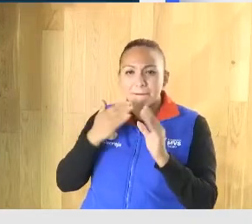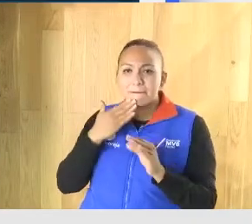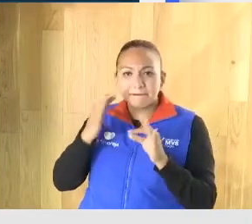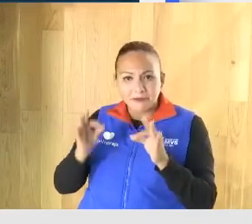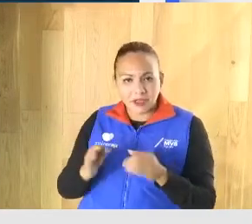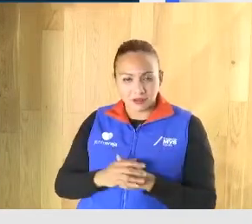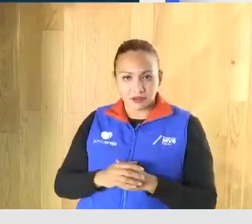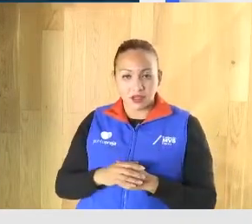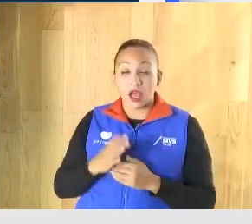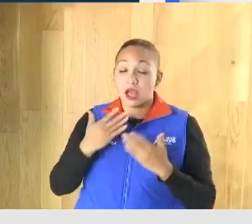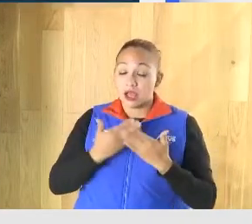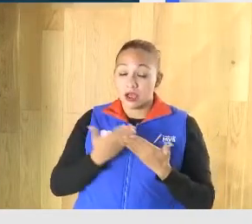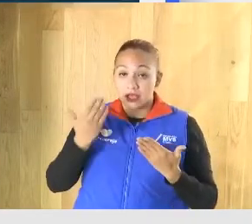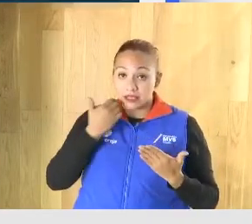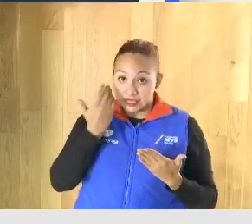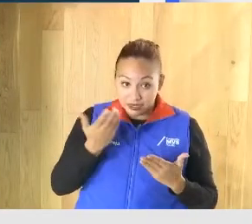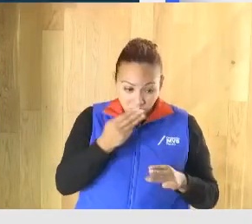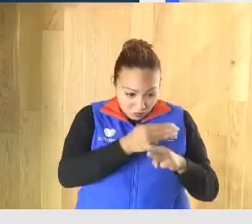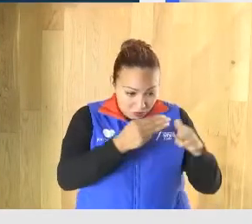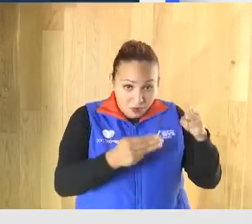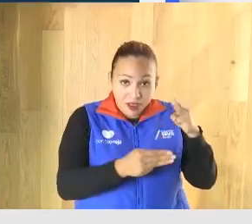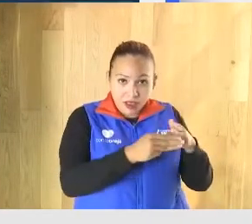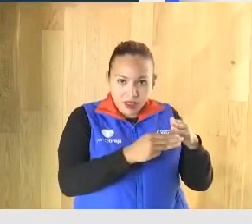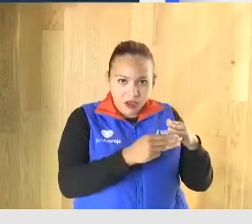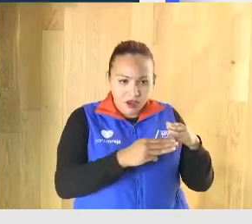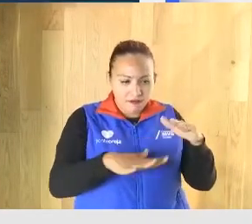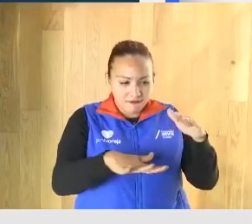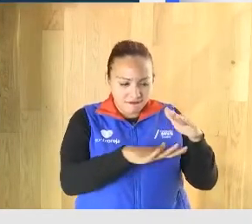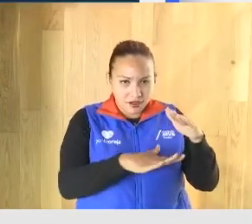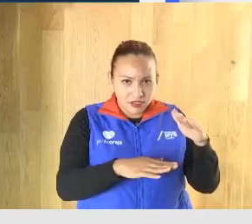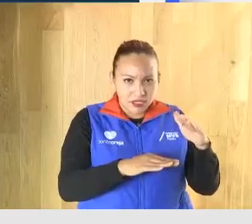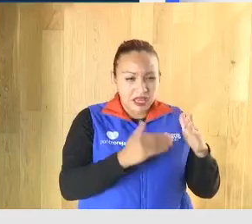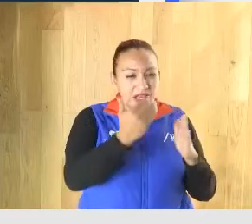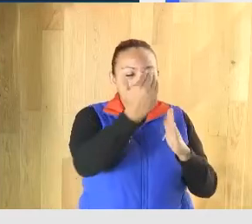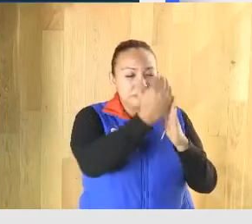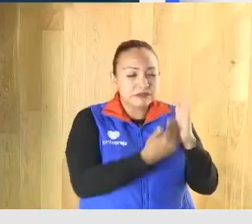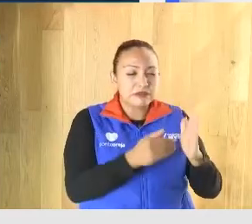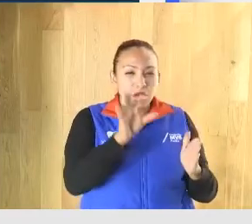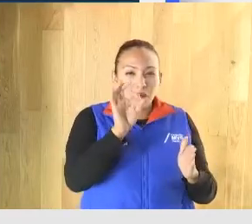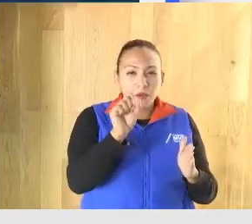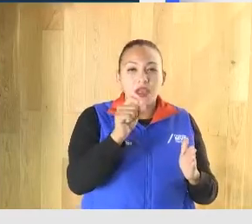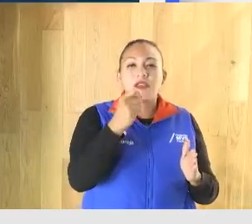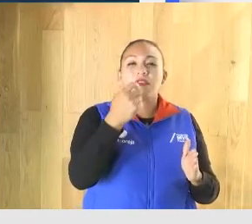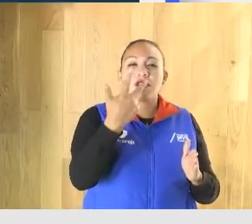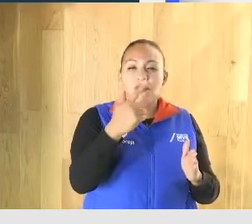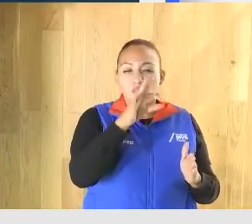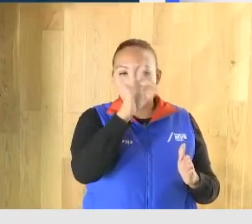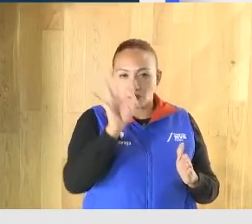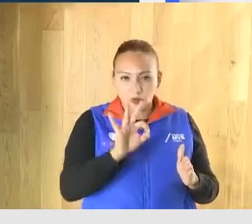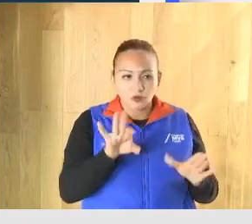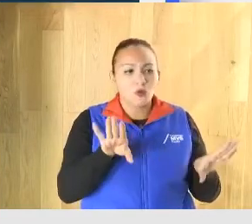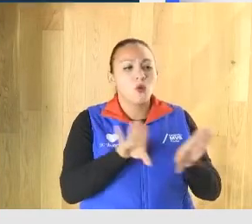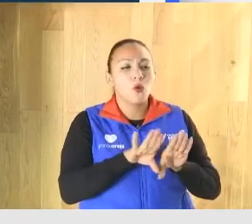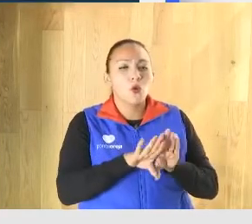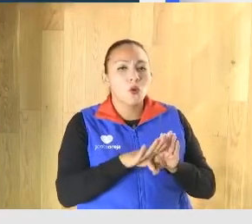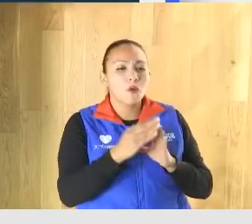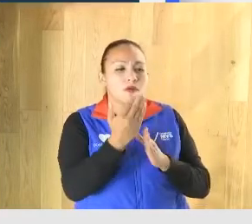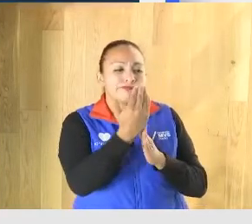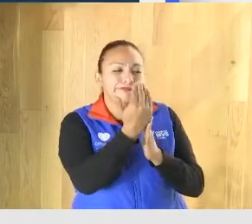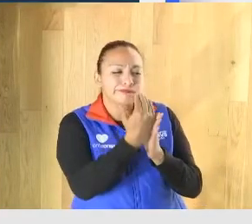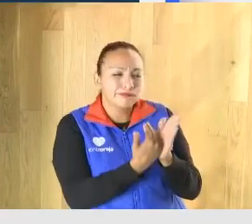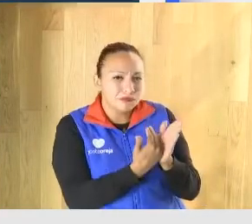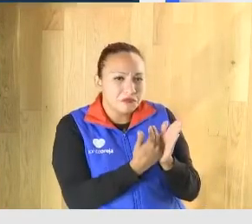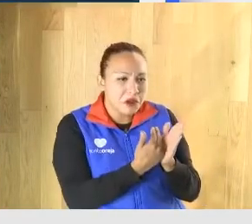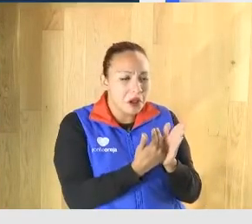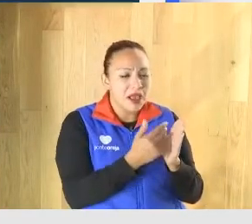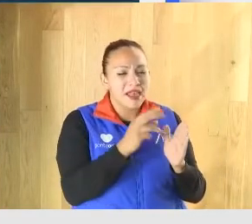reducir la extracción y uso de materias primas en un 28%, podríamos reducir las emisiones en un